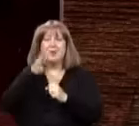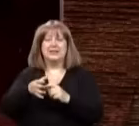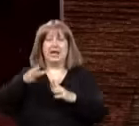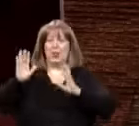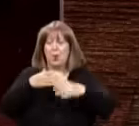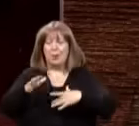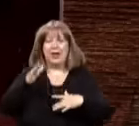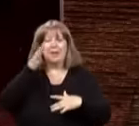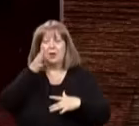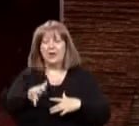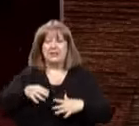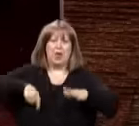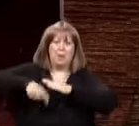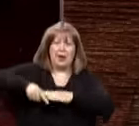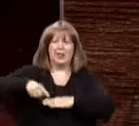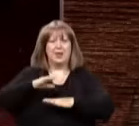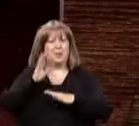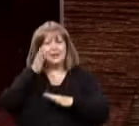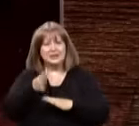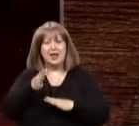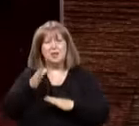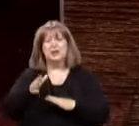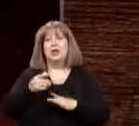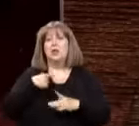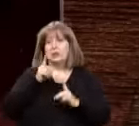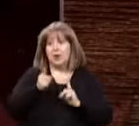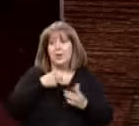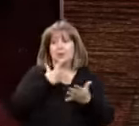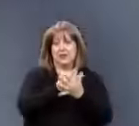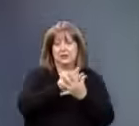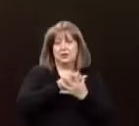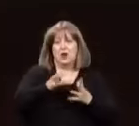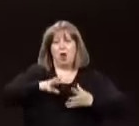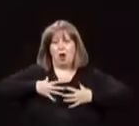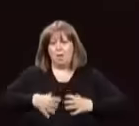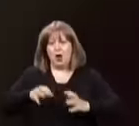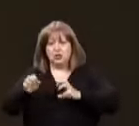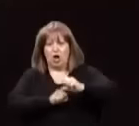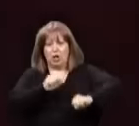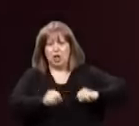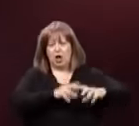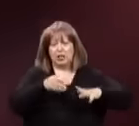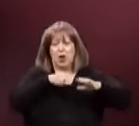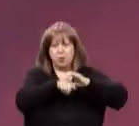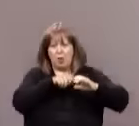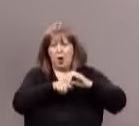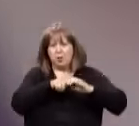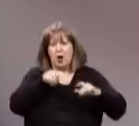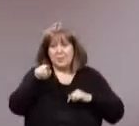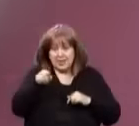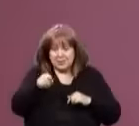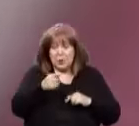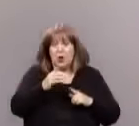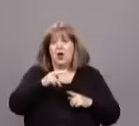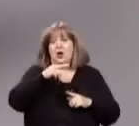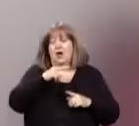lo que significa, ¿no? Sí, porque sí, fue comprobado que el niño fue abusado por ella, violado, vamos a decirlo